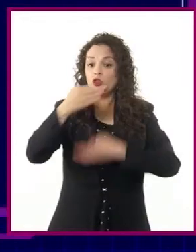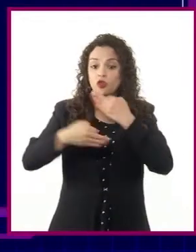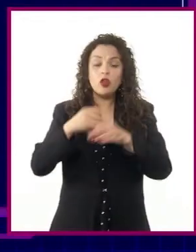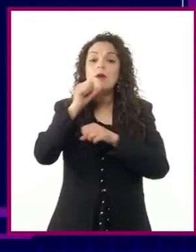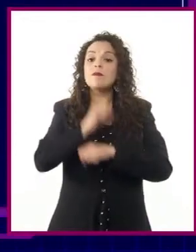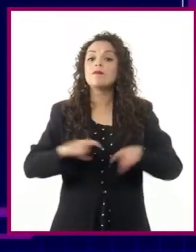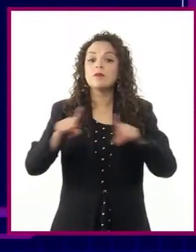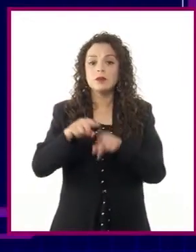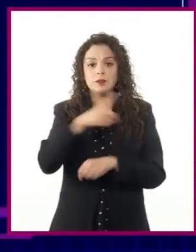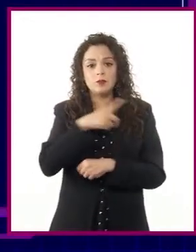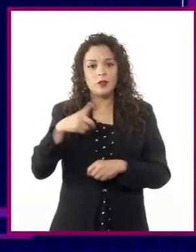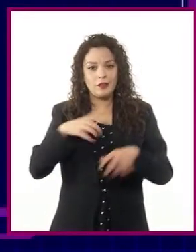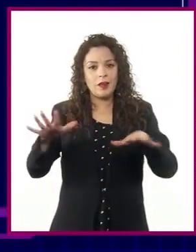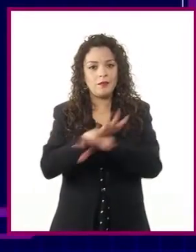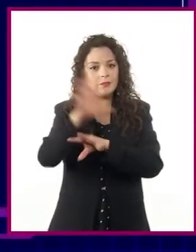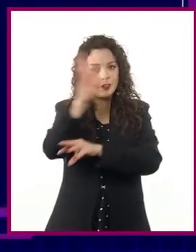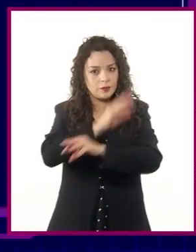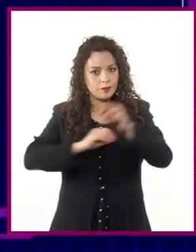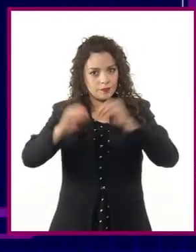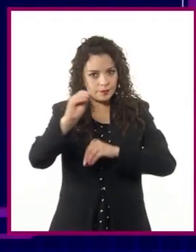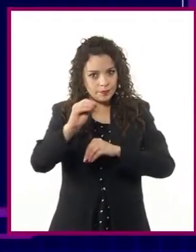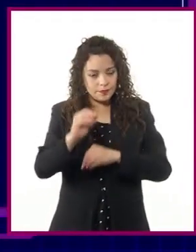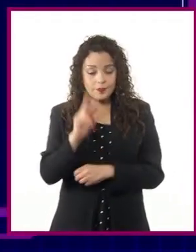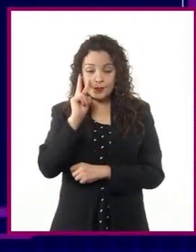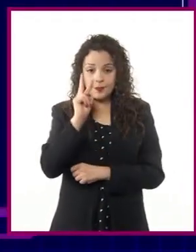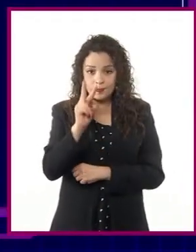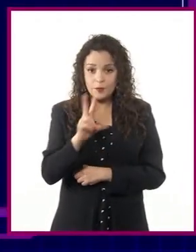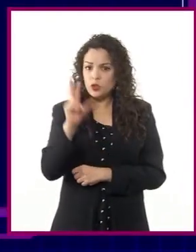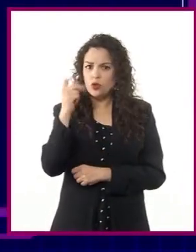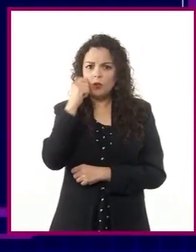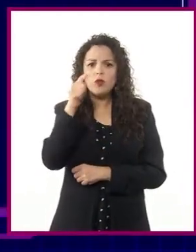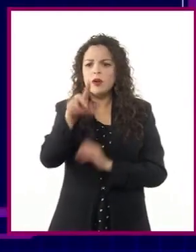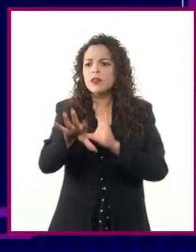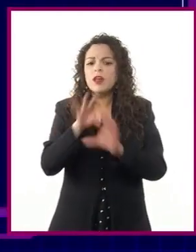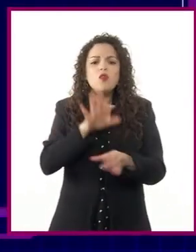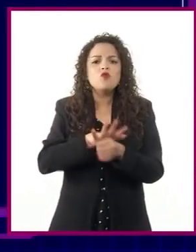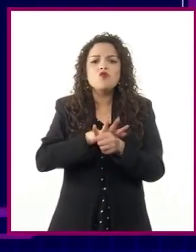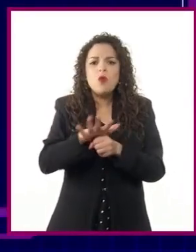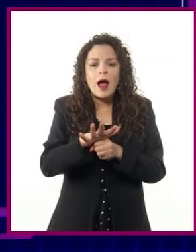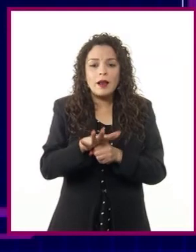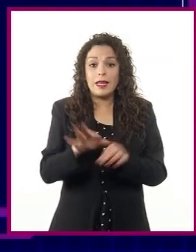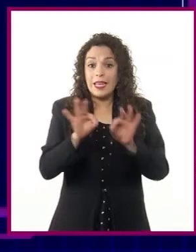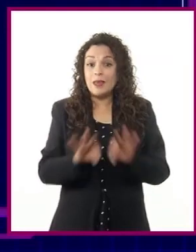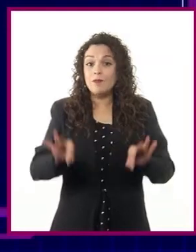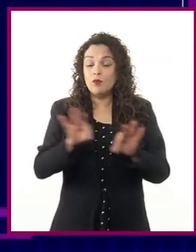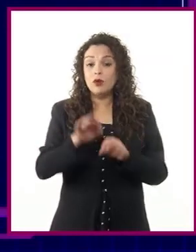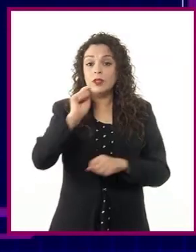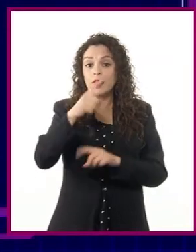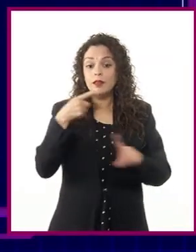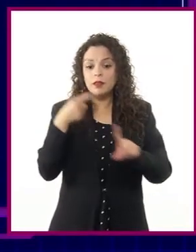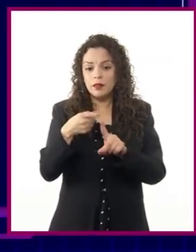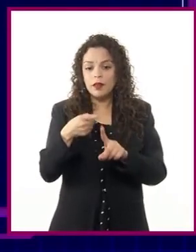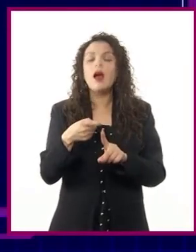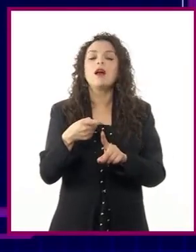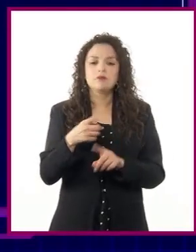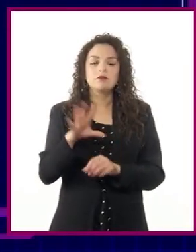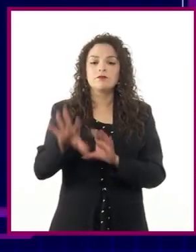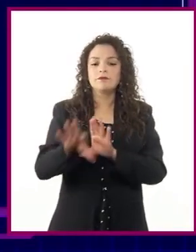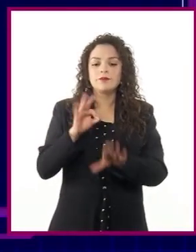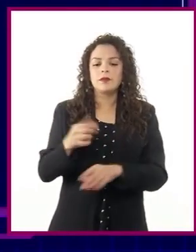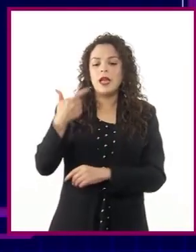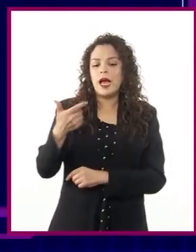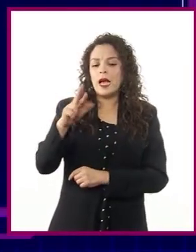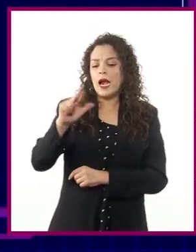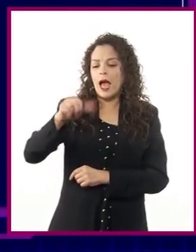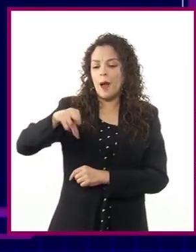medida. No importa la unidad que elijan, en este caso se decidió por los gramos, así que